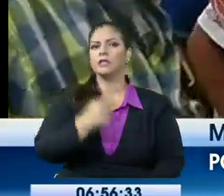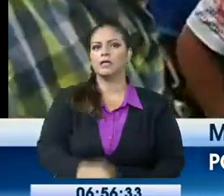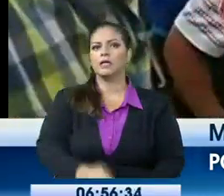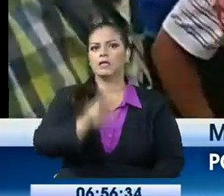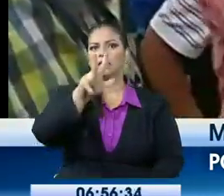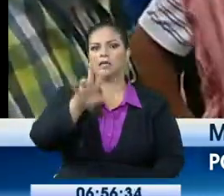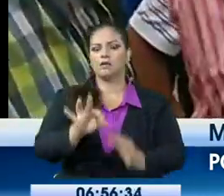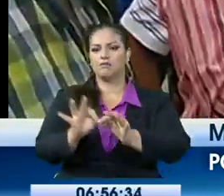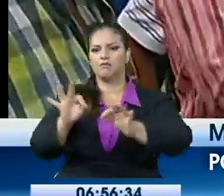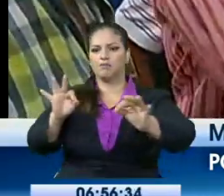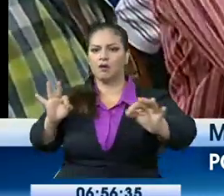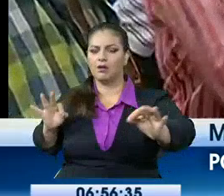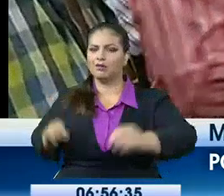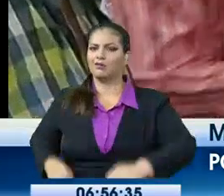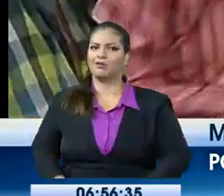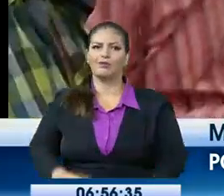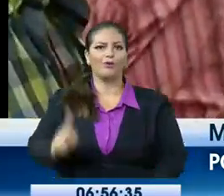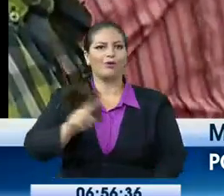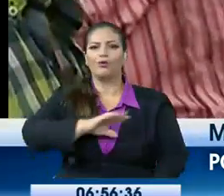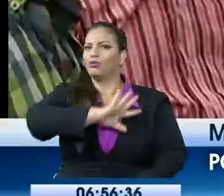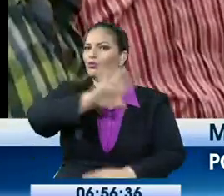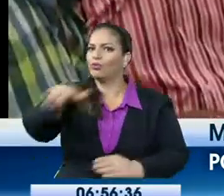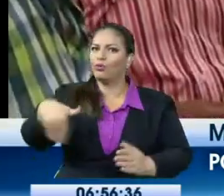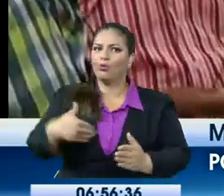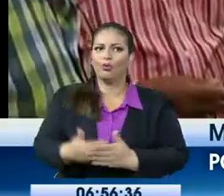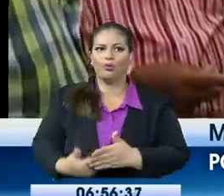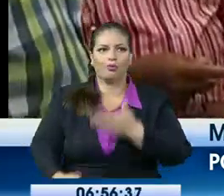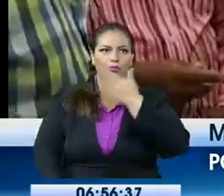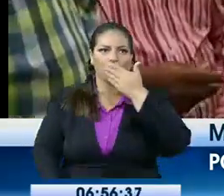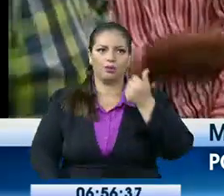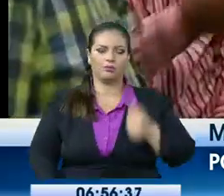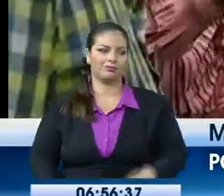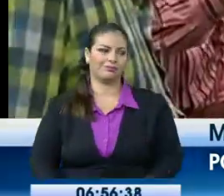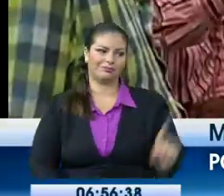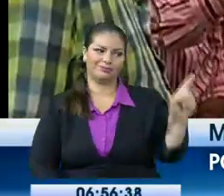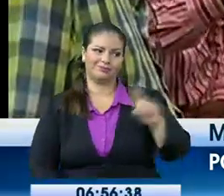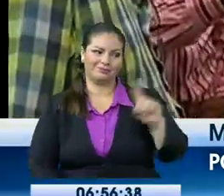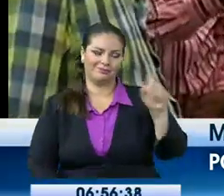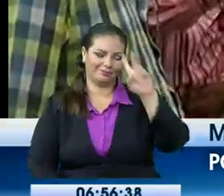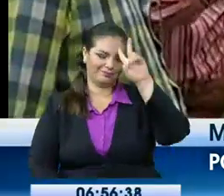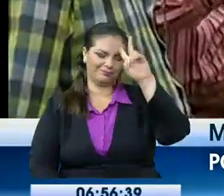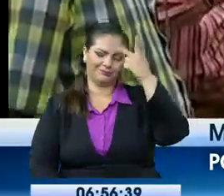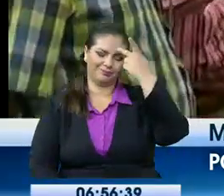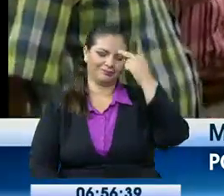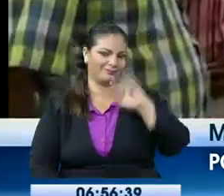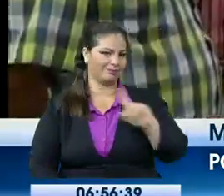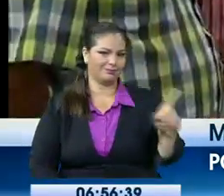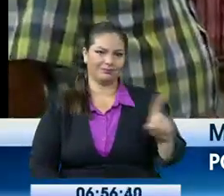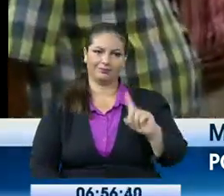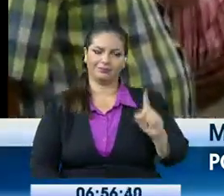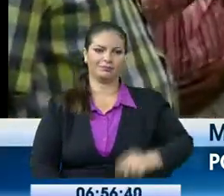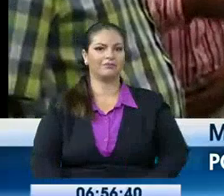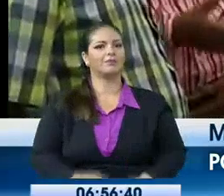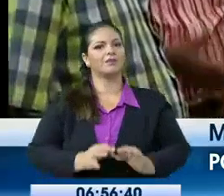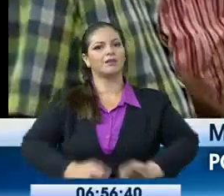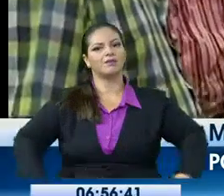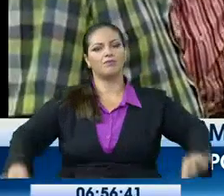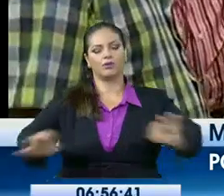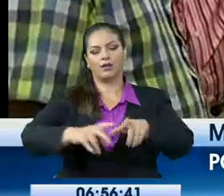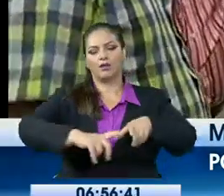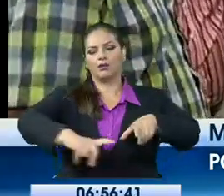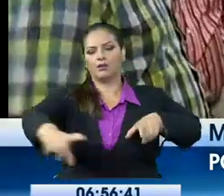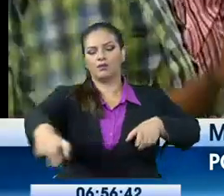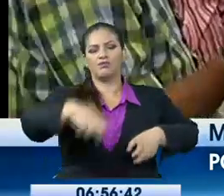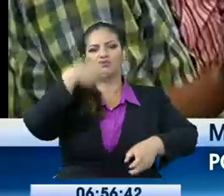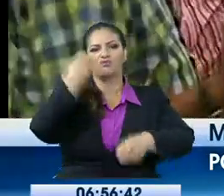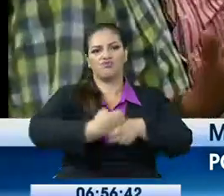ganamos 2 carriles más, que sea todo. Tampoco es así. Esto es una avenida, tiene que tener un parterre central. Ya, que se lo tenga el parterre,